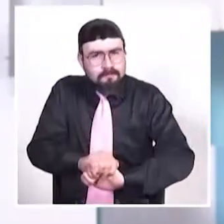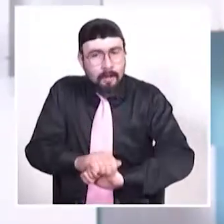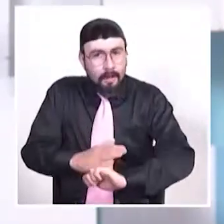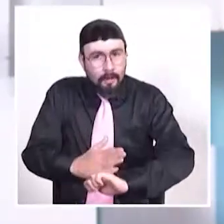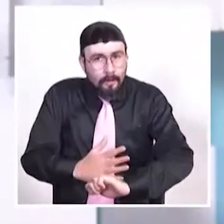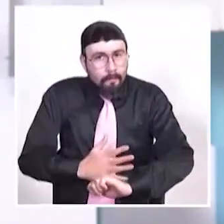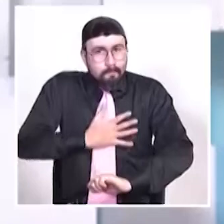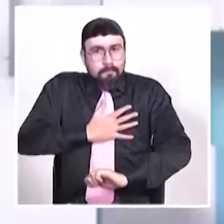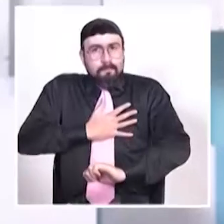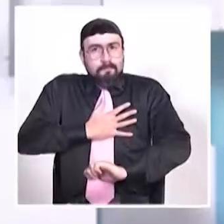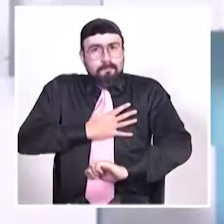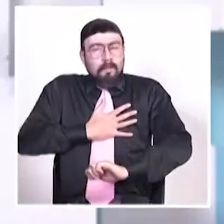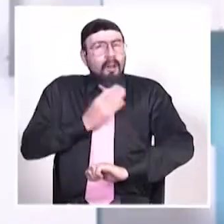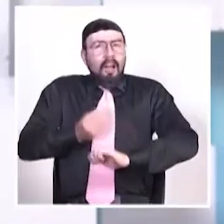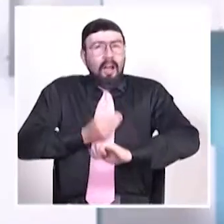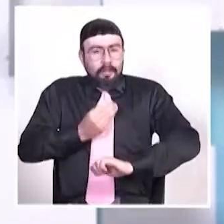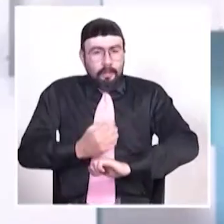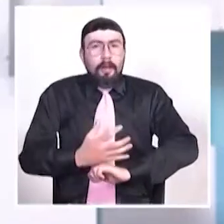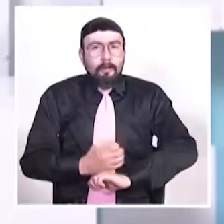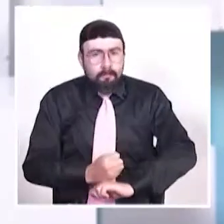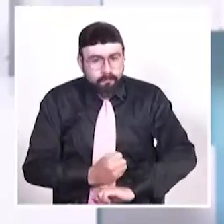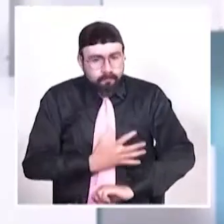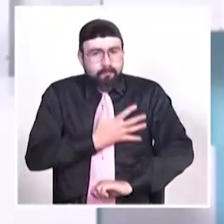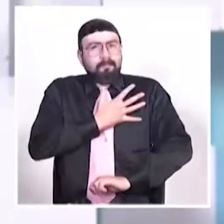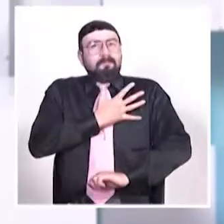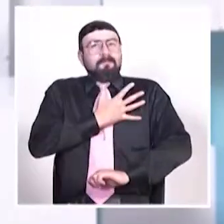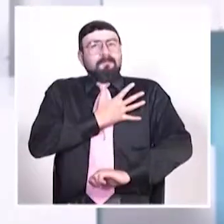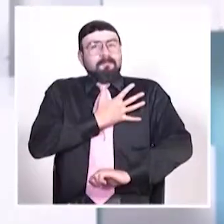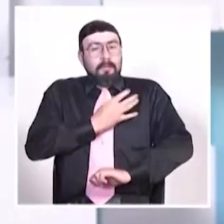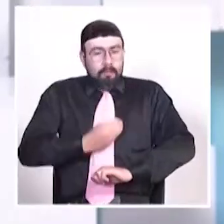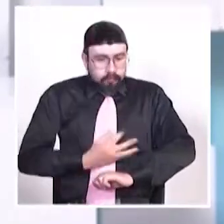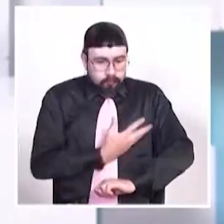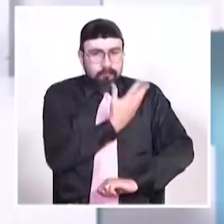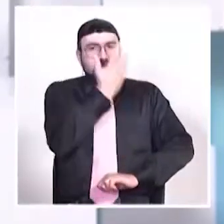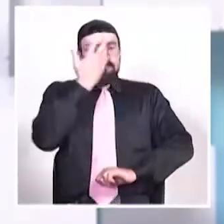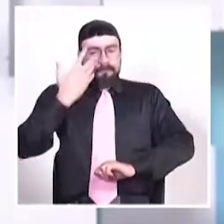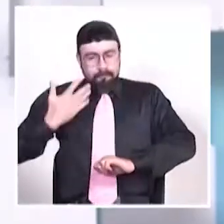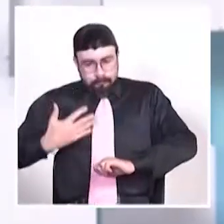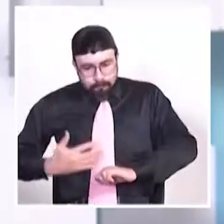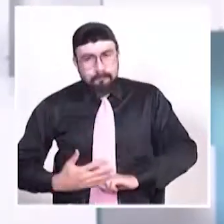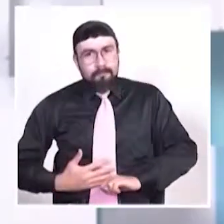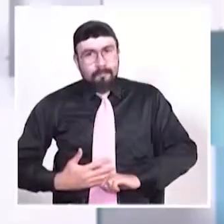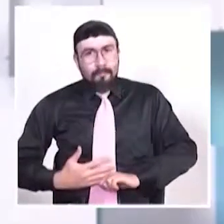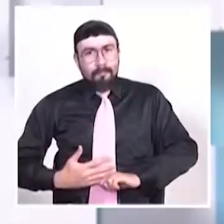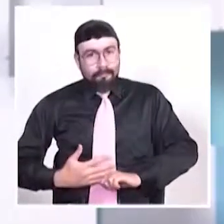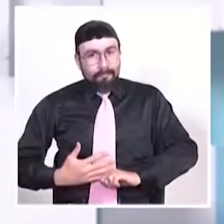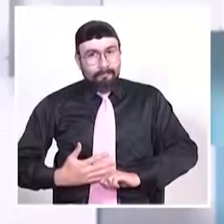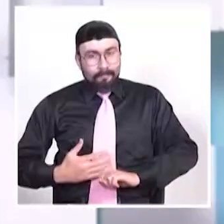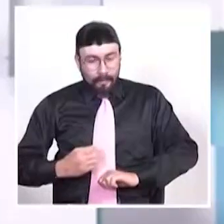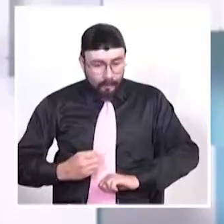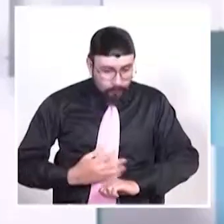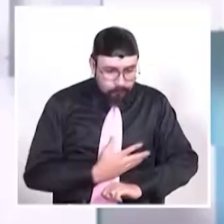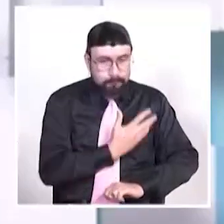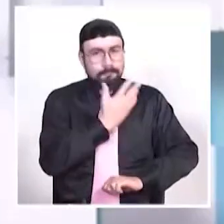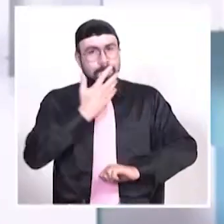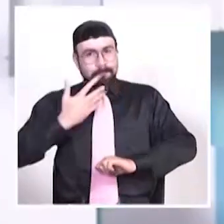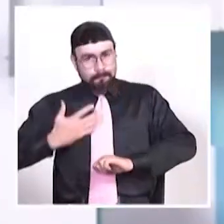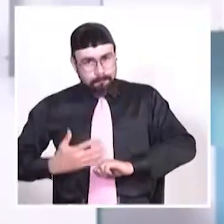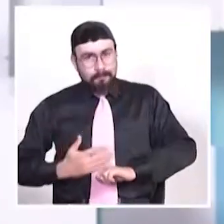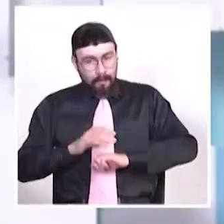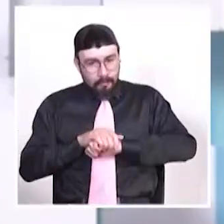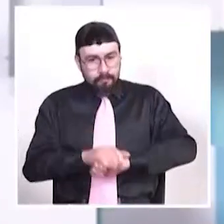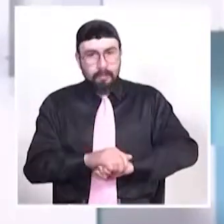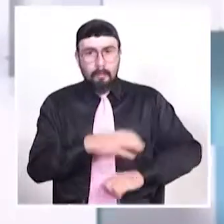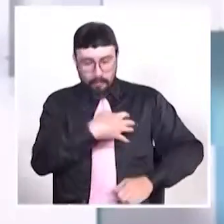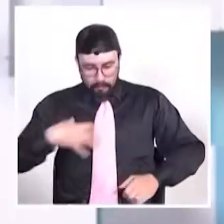el esternón, lo que hacemos es escurrir el corazón para que la sangre que hay ahí vaya a los órganos vitales, entre otros,